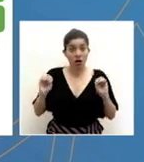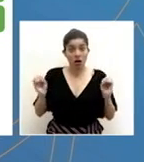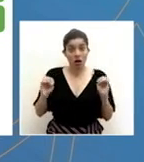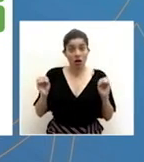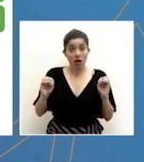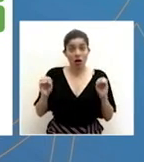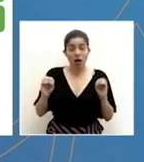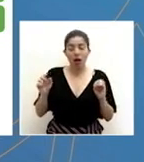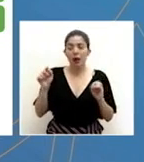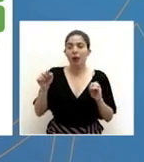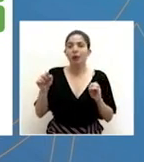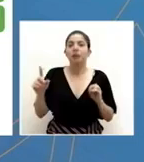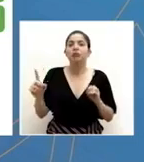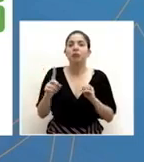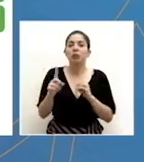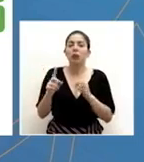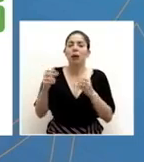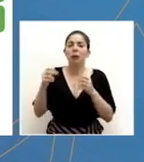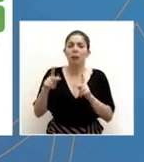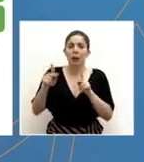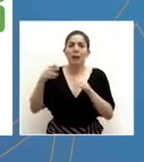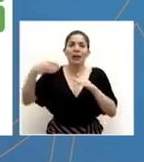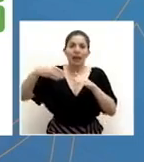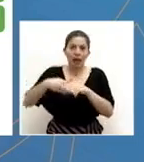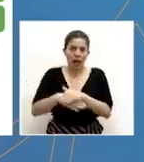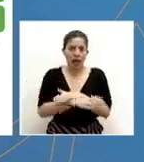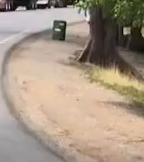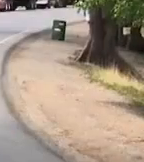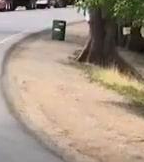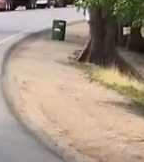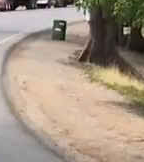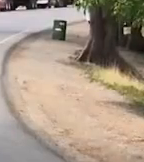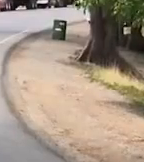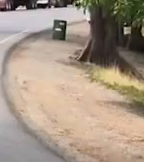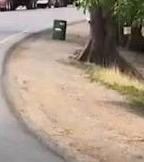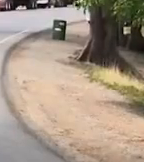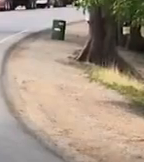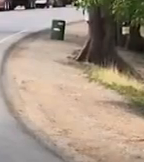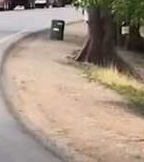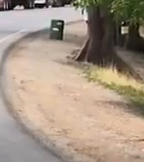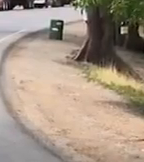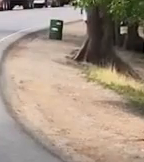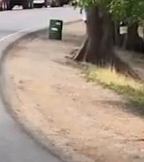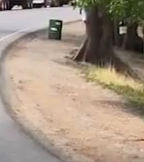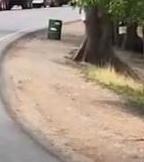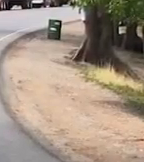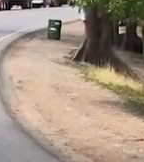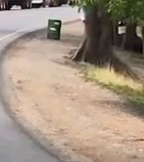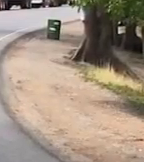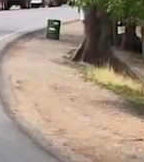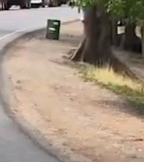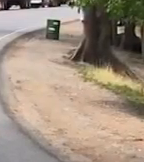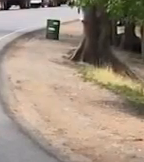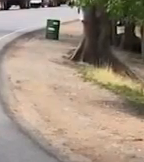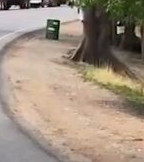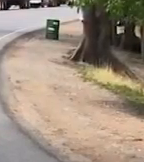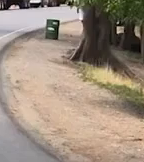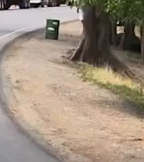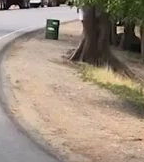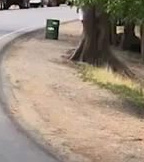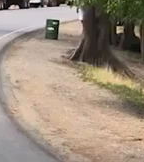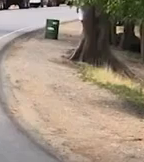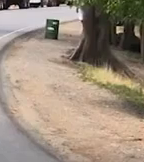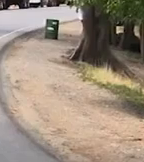transportista, pues se le va a permitir entrar a territorio. La novedad presentada hoy fue la ruta fiscal controlada, la